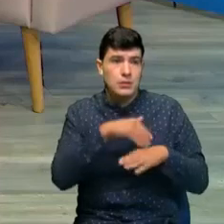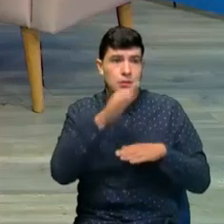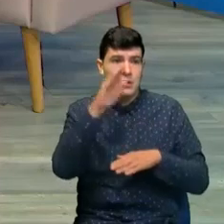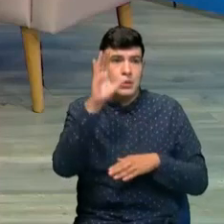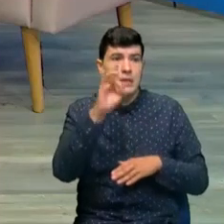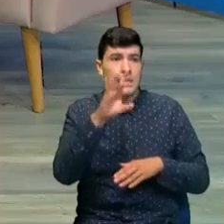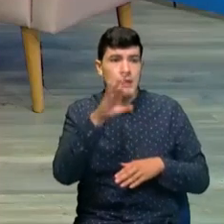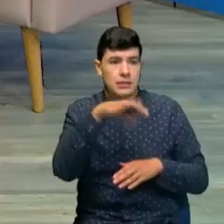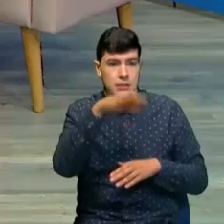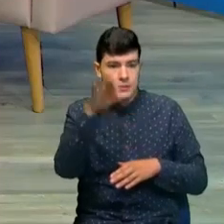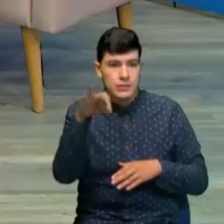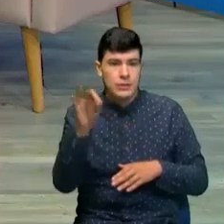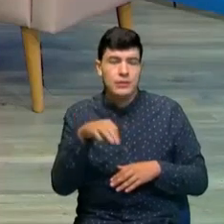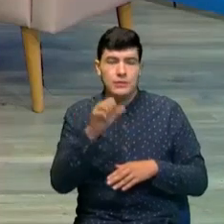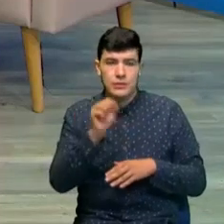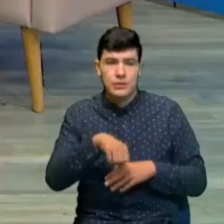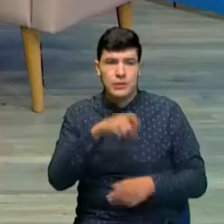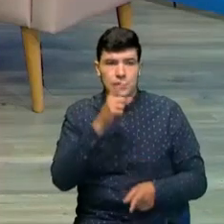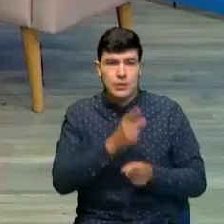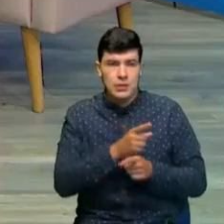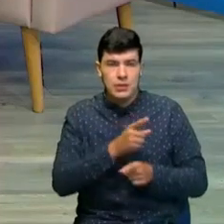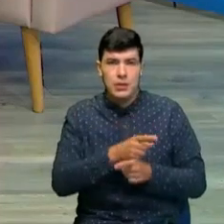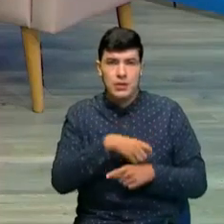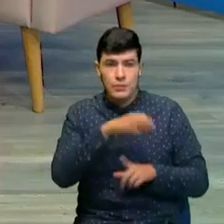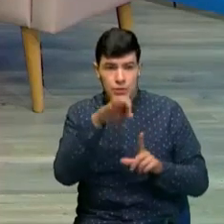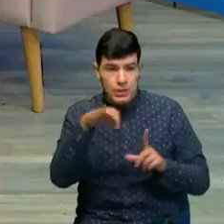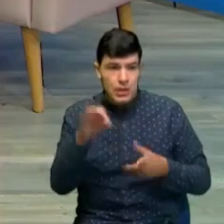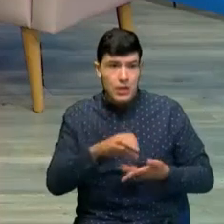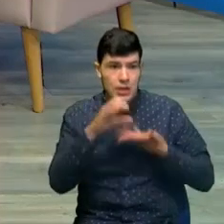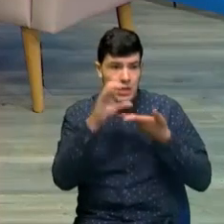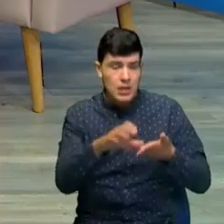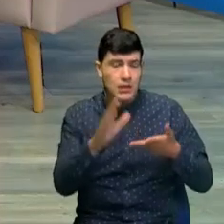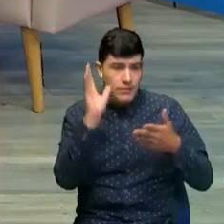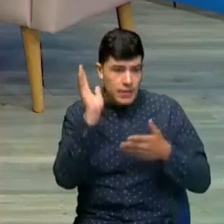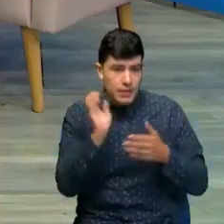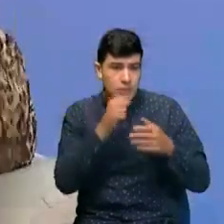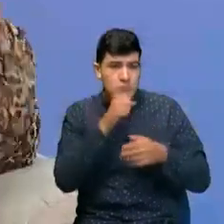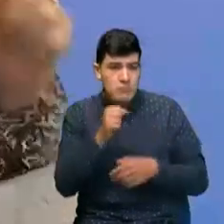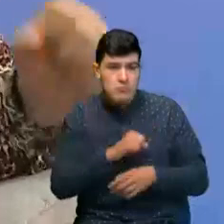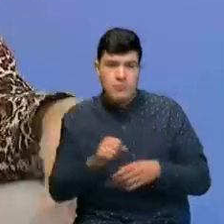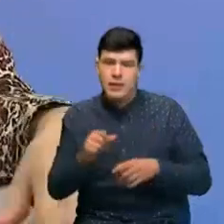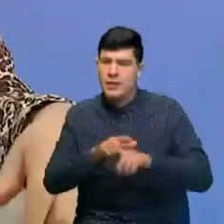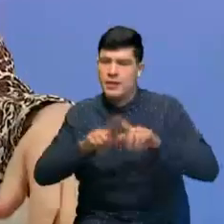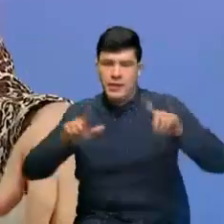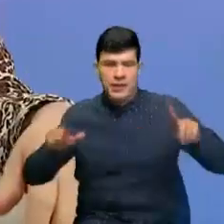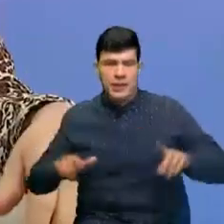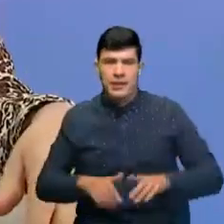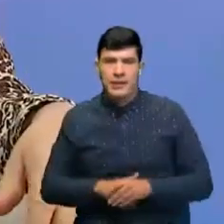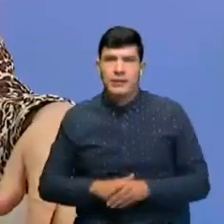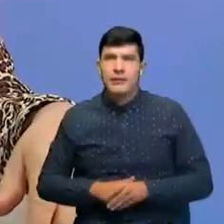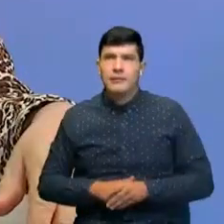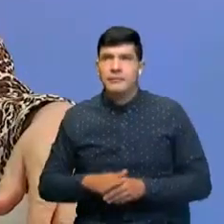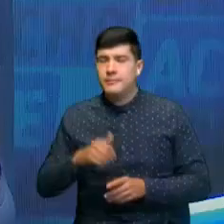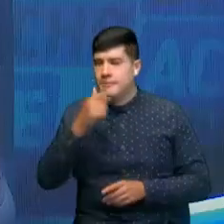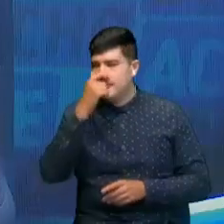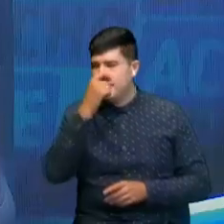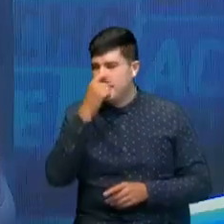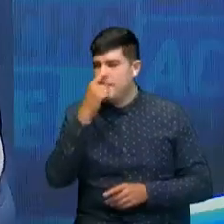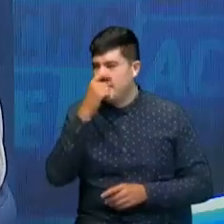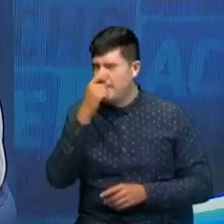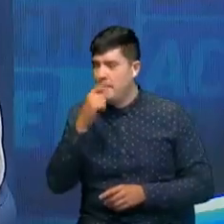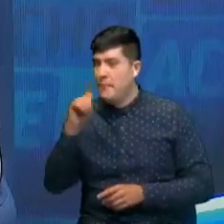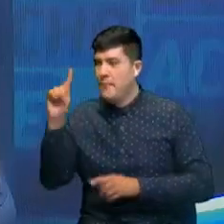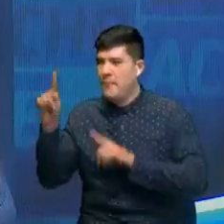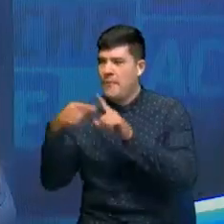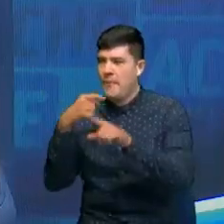la liquidación es diferente, sí. El monto porcentual de lo que parte la pensión de vejez a invalidez totalmente diferente. Sí, ajá. Bueno, nos